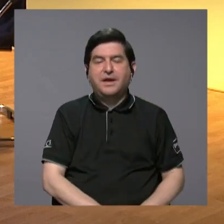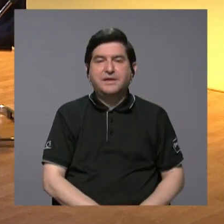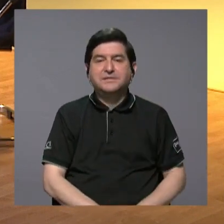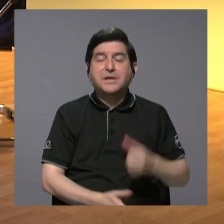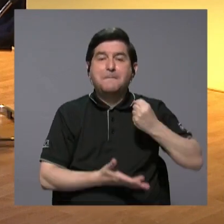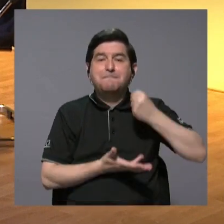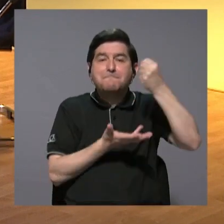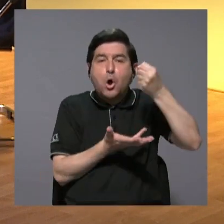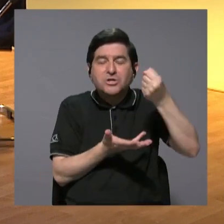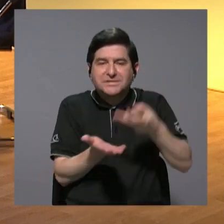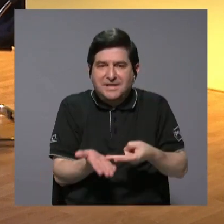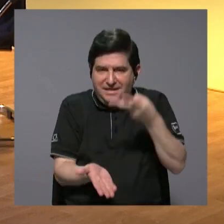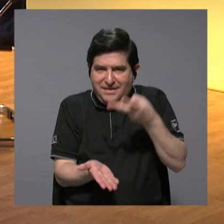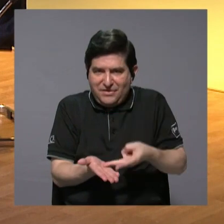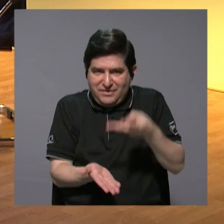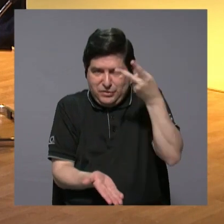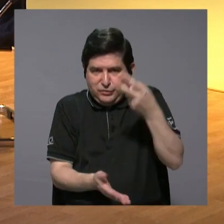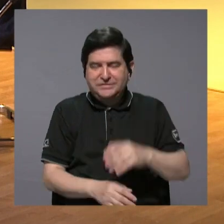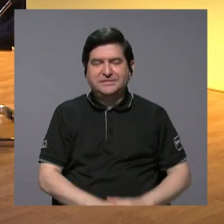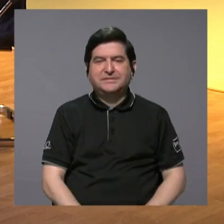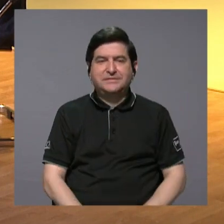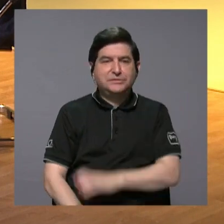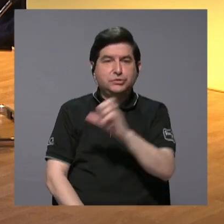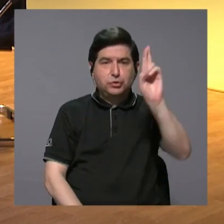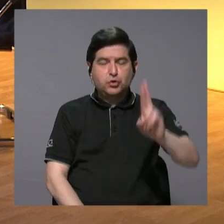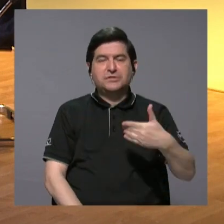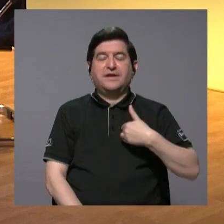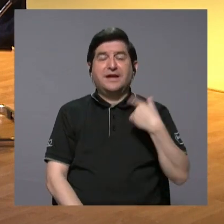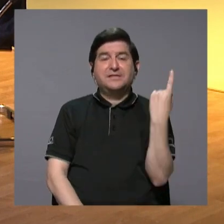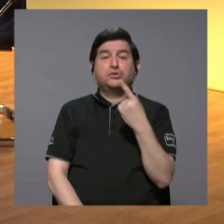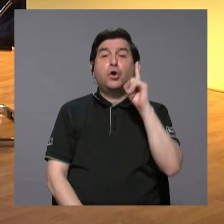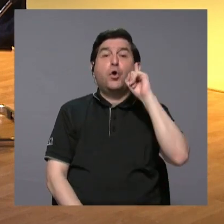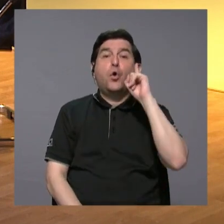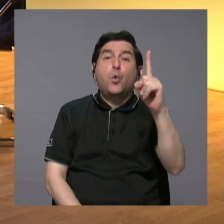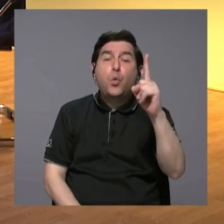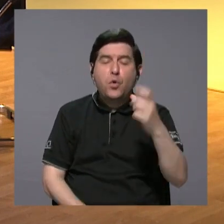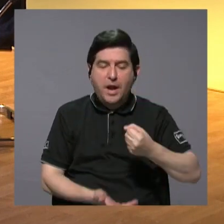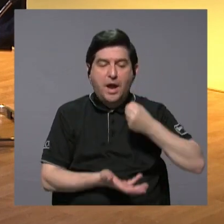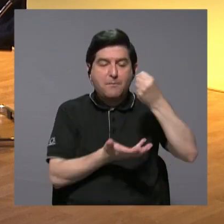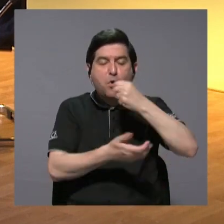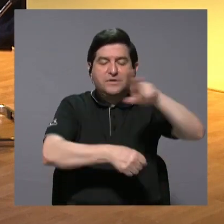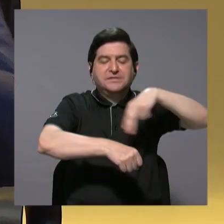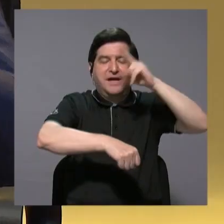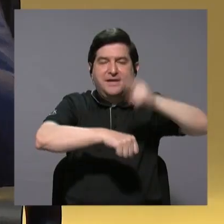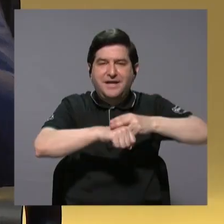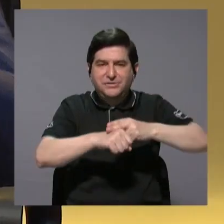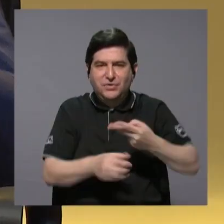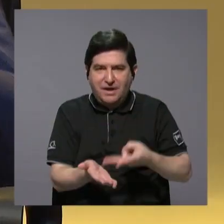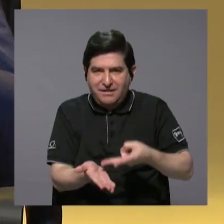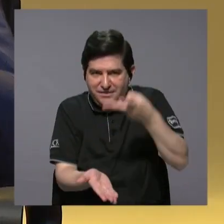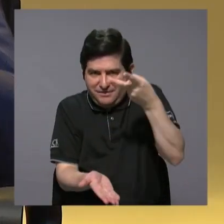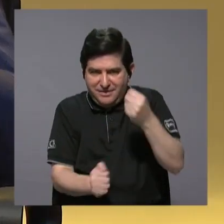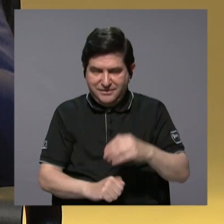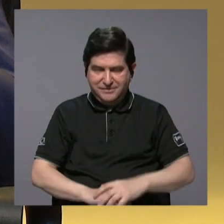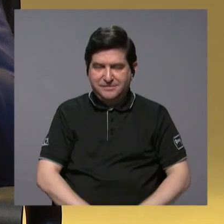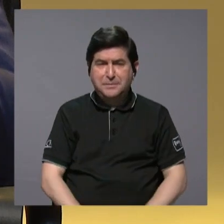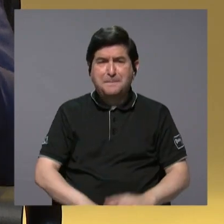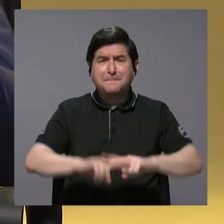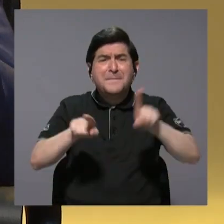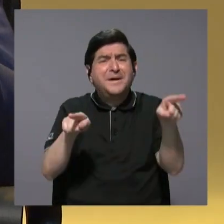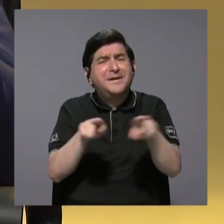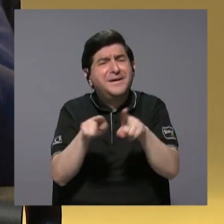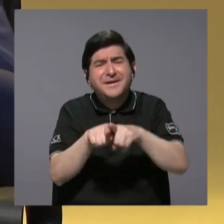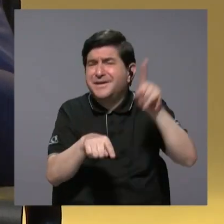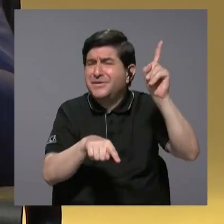una bolsa de valores. Costa Rica tiene solo una bolsa de valores, que es la Bolsa Nacional de Valores, pero además